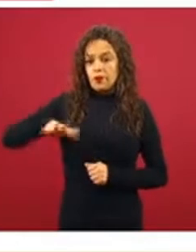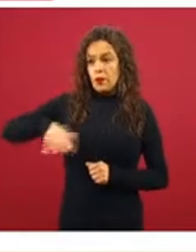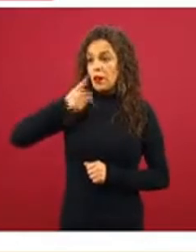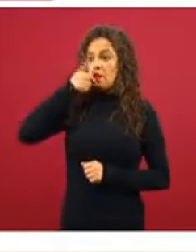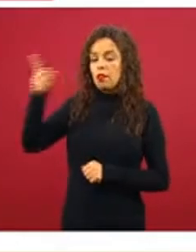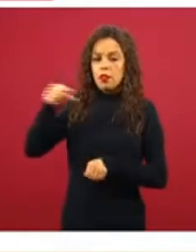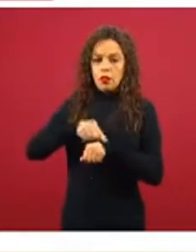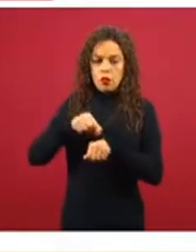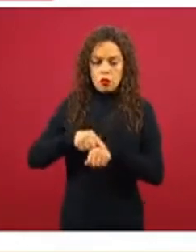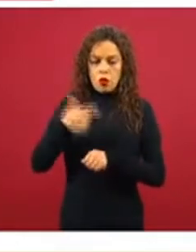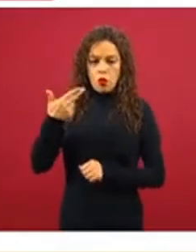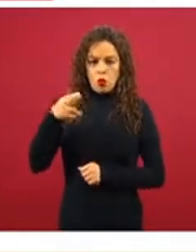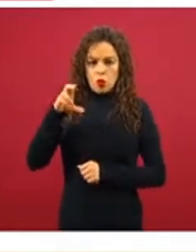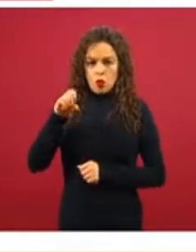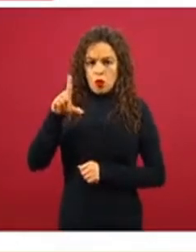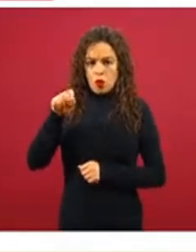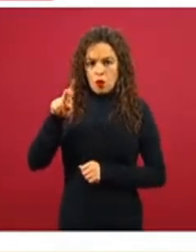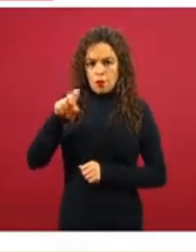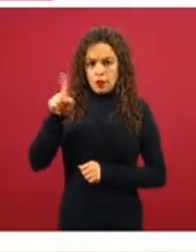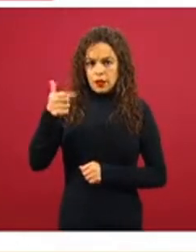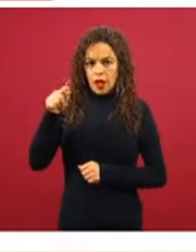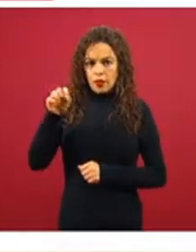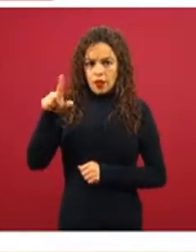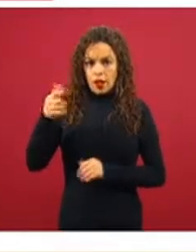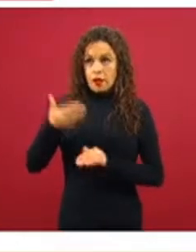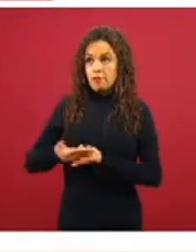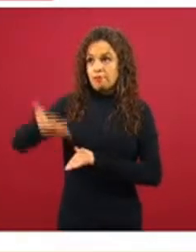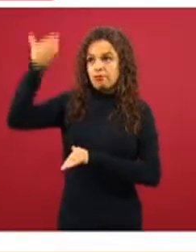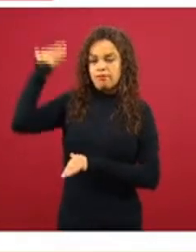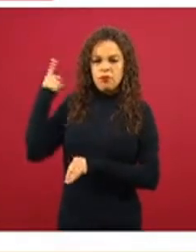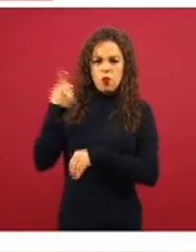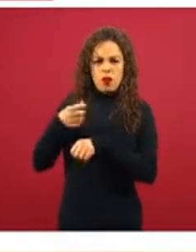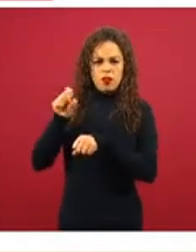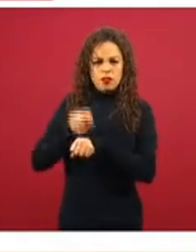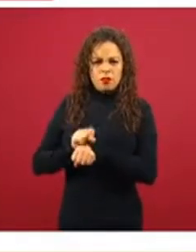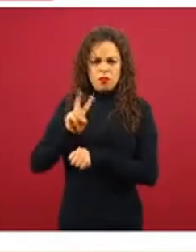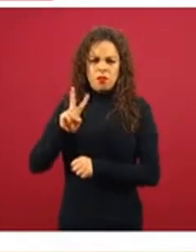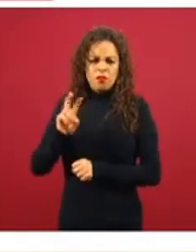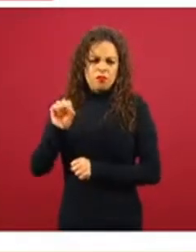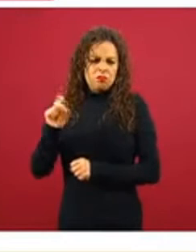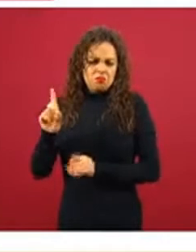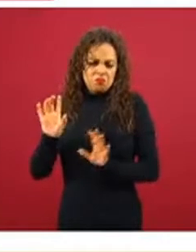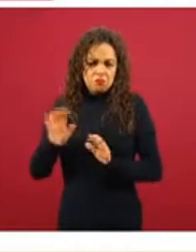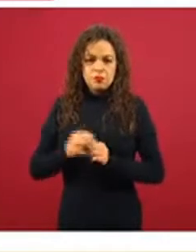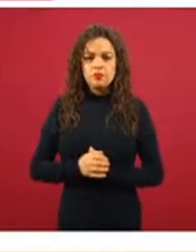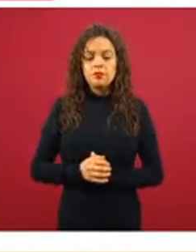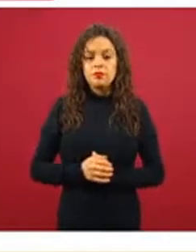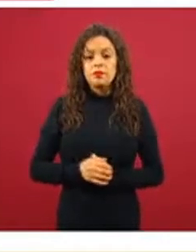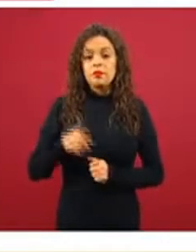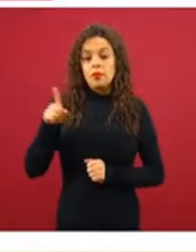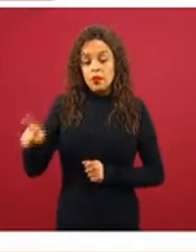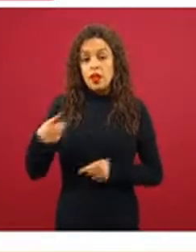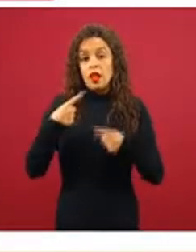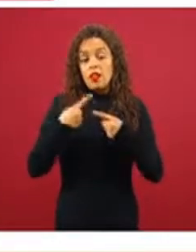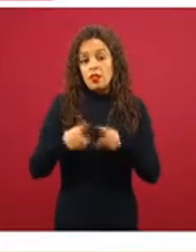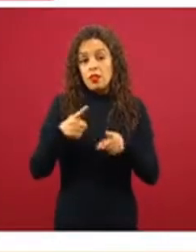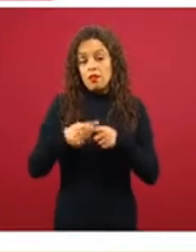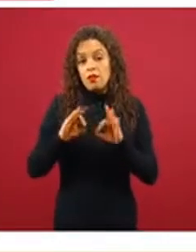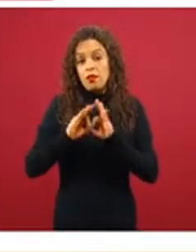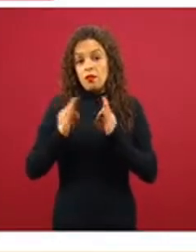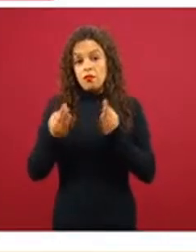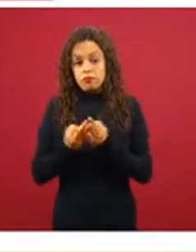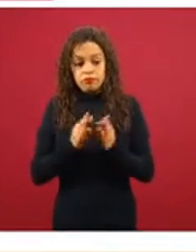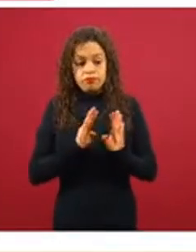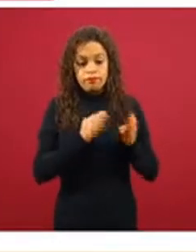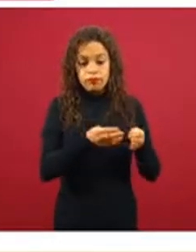López-Gatell el pasado fin de semana, que se utiliza diferente abordaje, precisamente que están